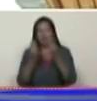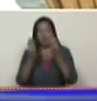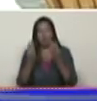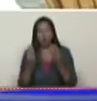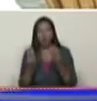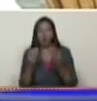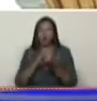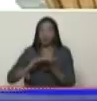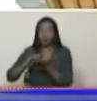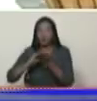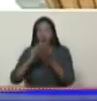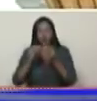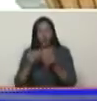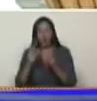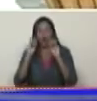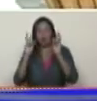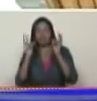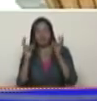por la solución de estos temas.